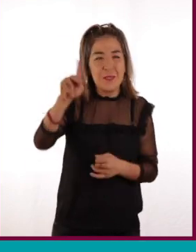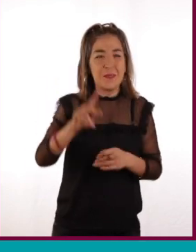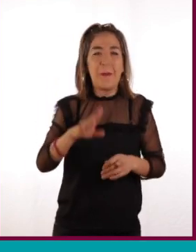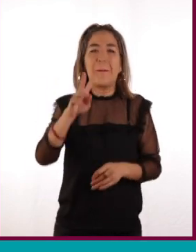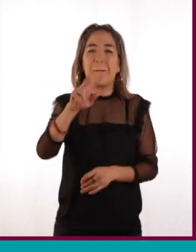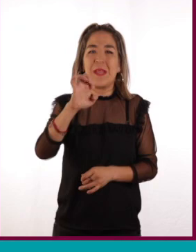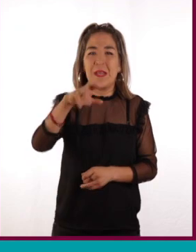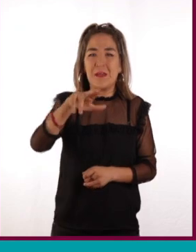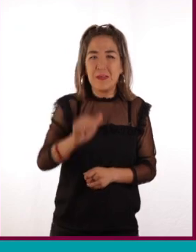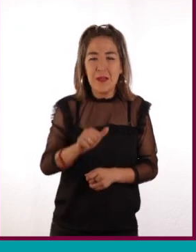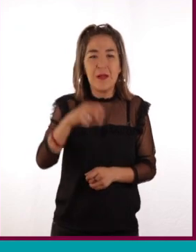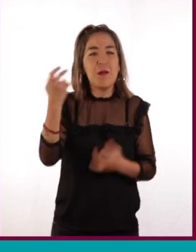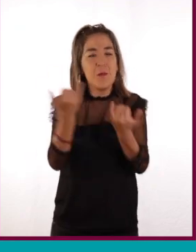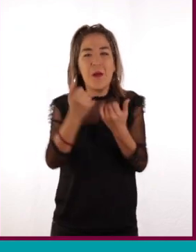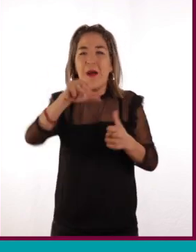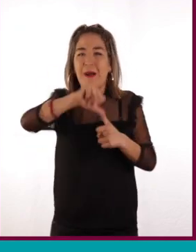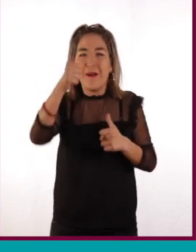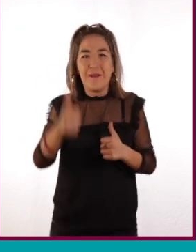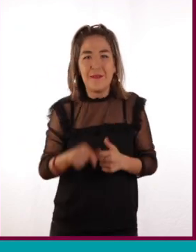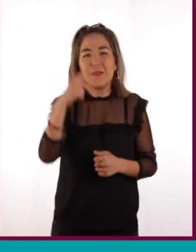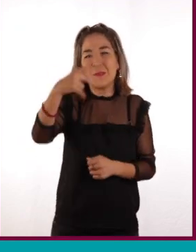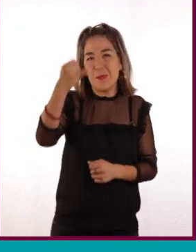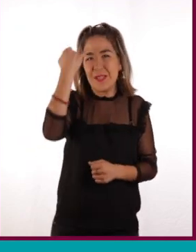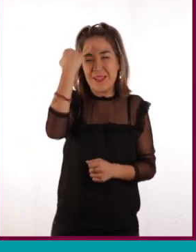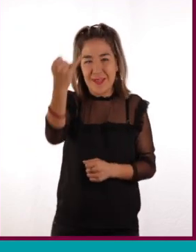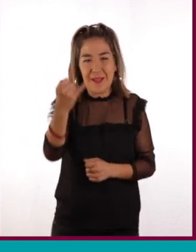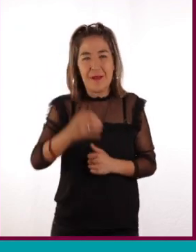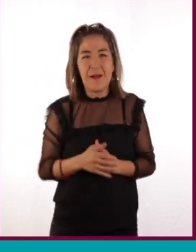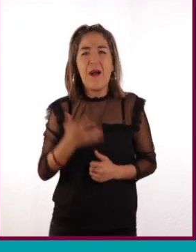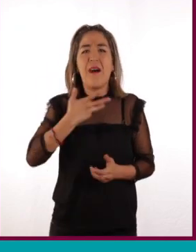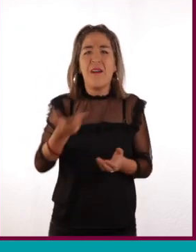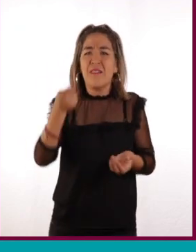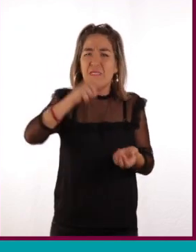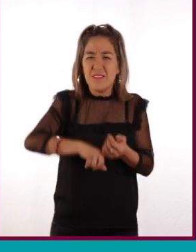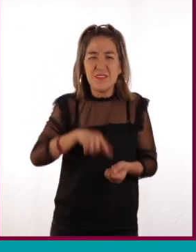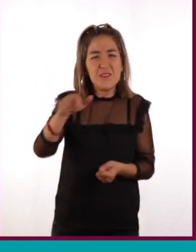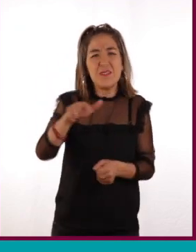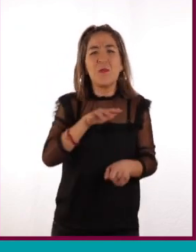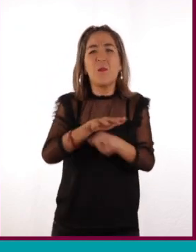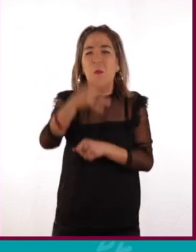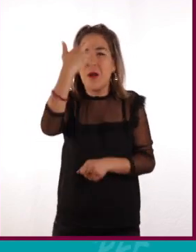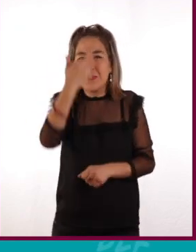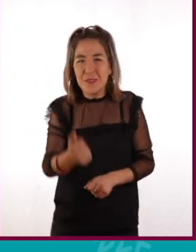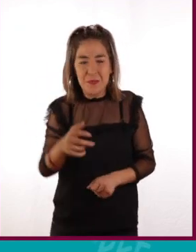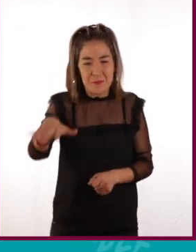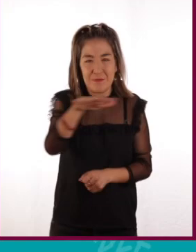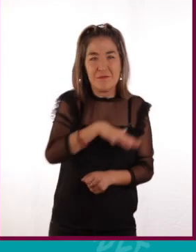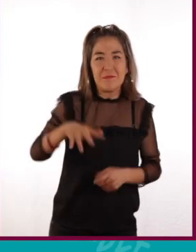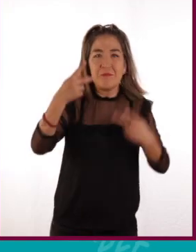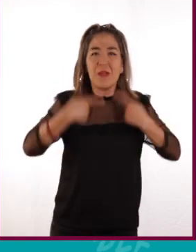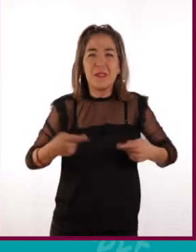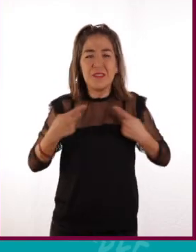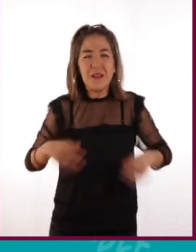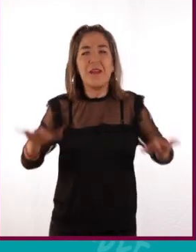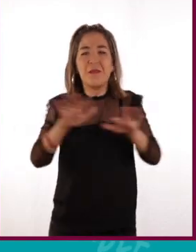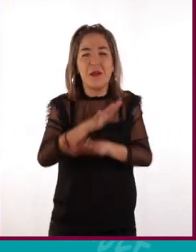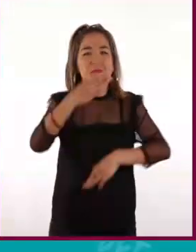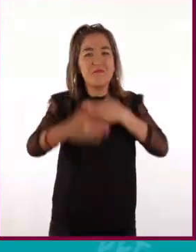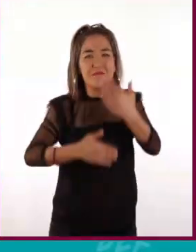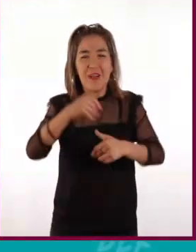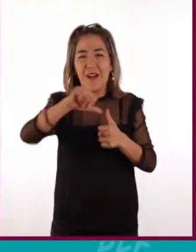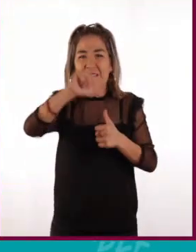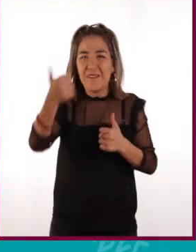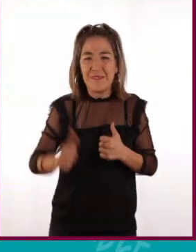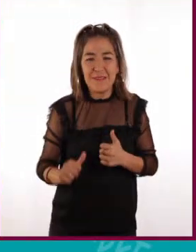de origen vienés, lo mismo que al Art Nouveau y sus ideales. ¿Existirá una razón por la cual la humanidad